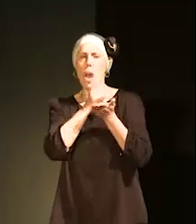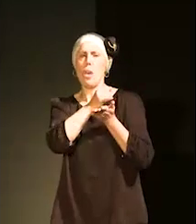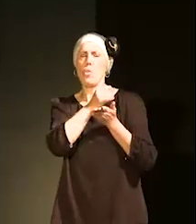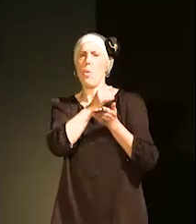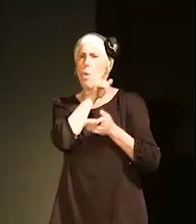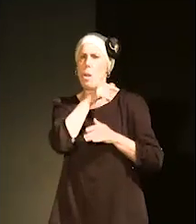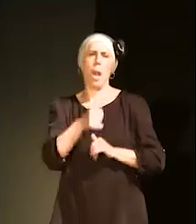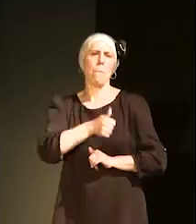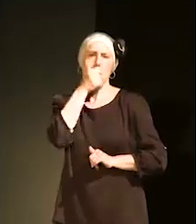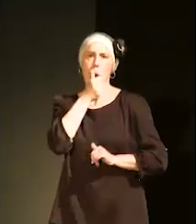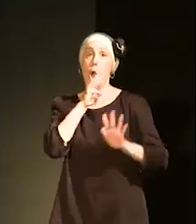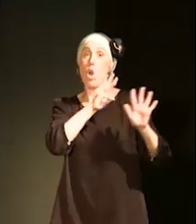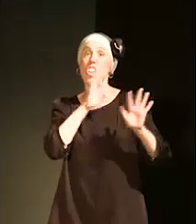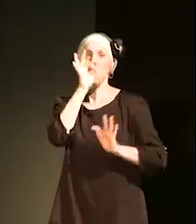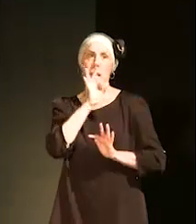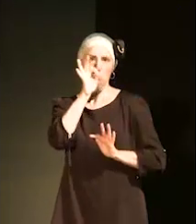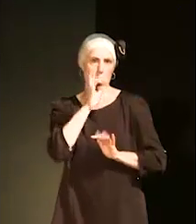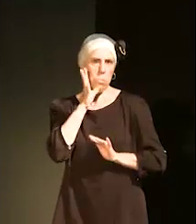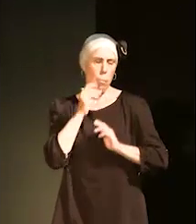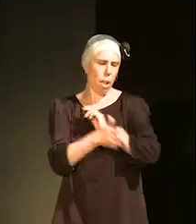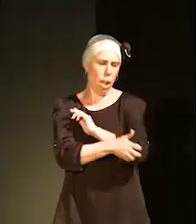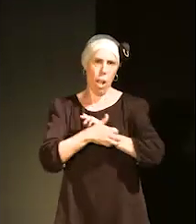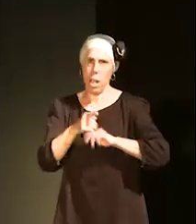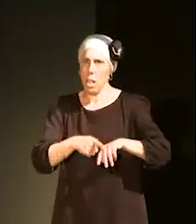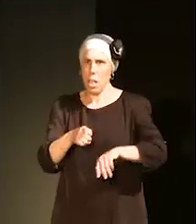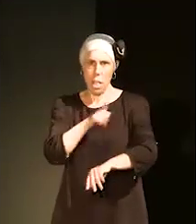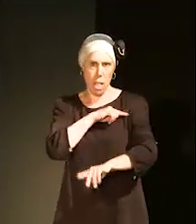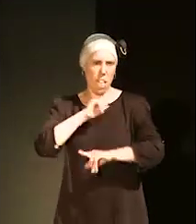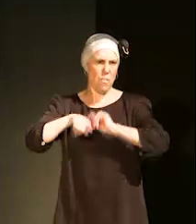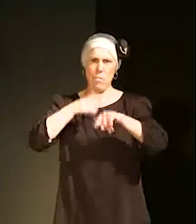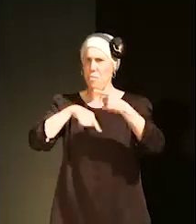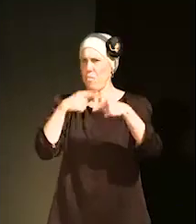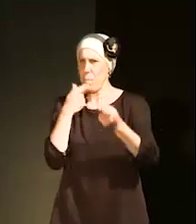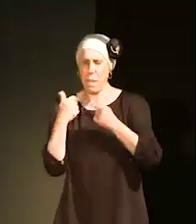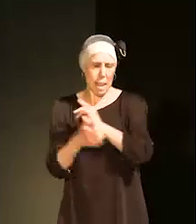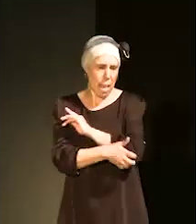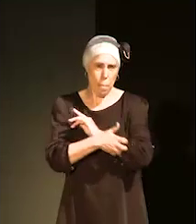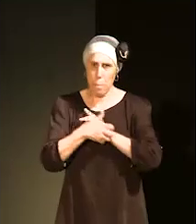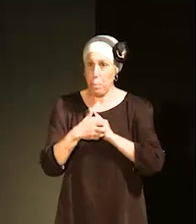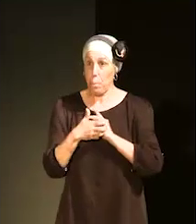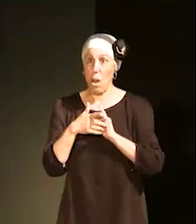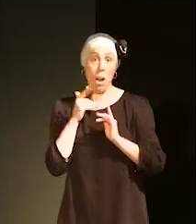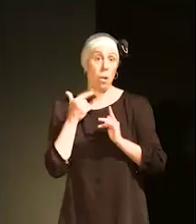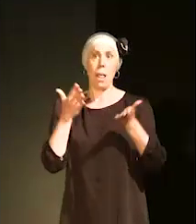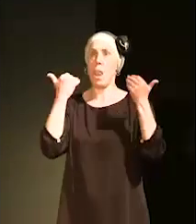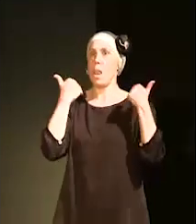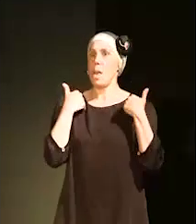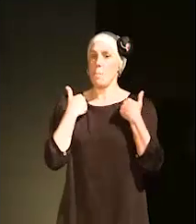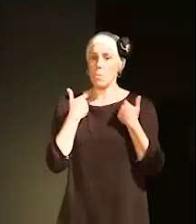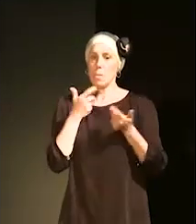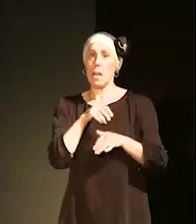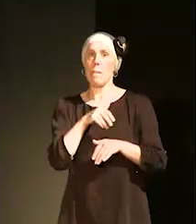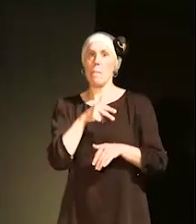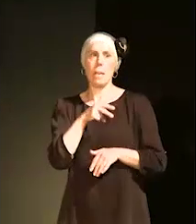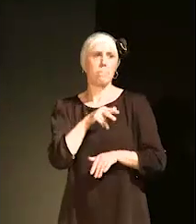debido a la pobreza extrema en la que viven tantas familias sostenidas en la mayoría de los casos por